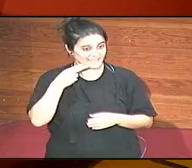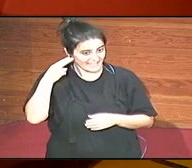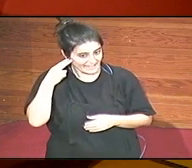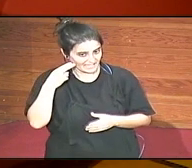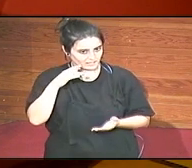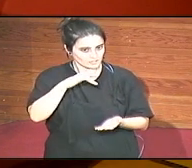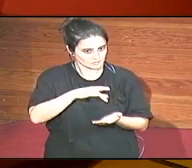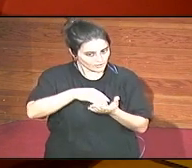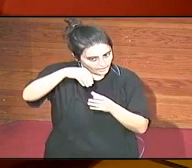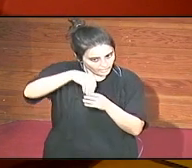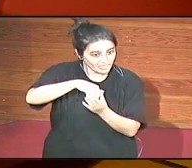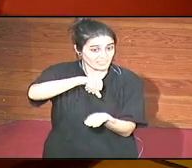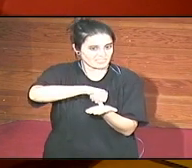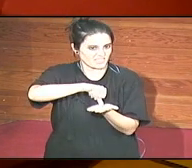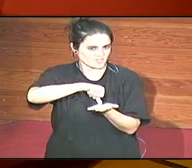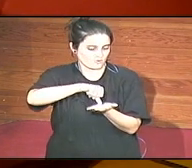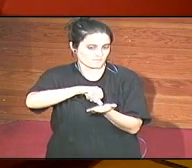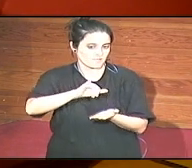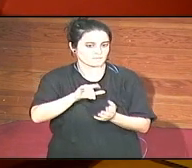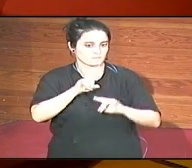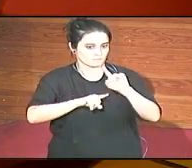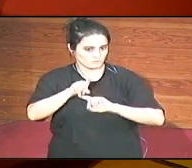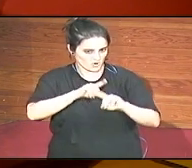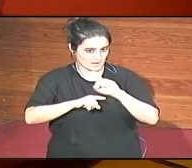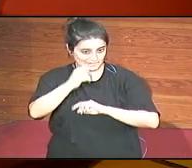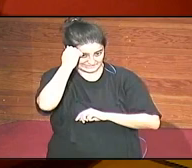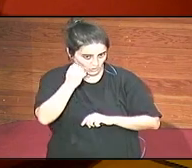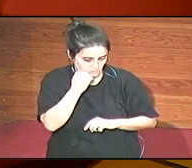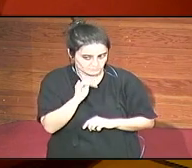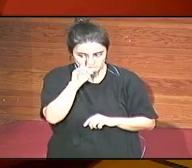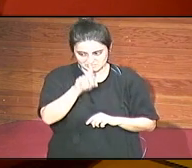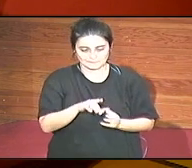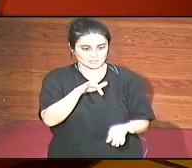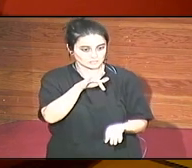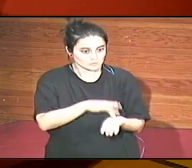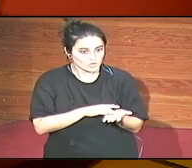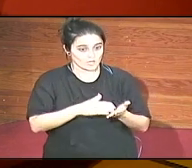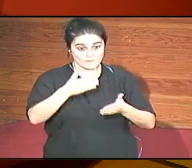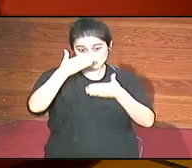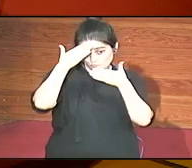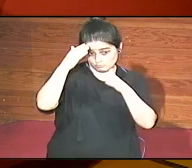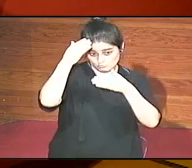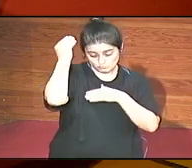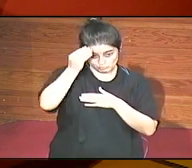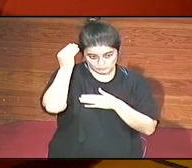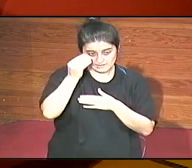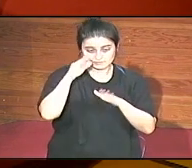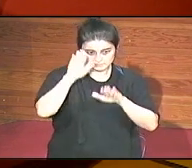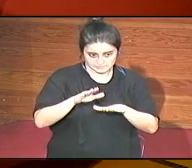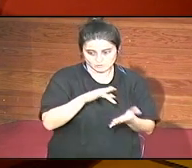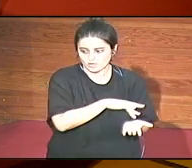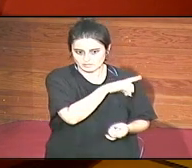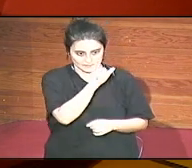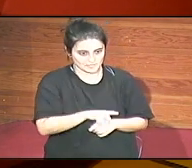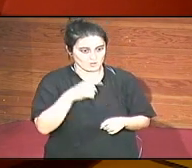cuestión también de ganaderos o musulmanes que van con sus vacas en